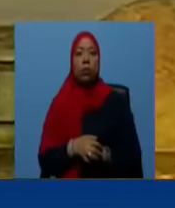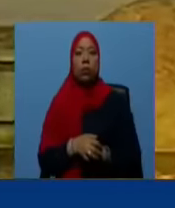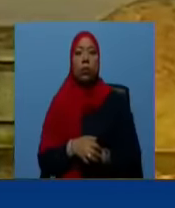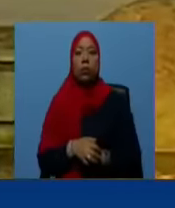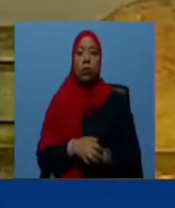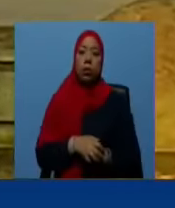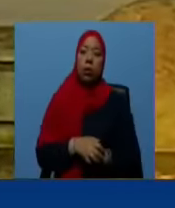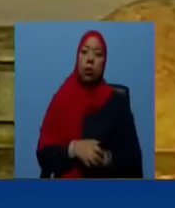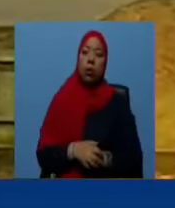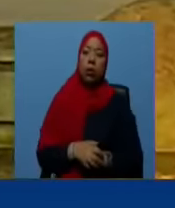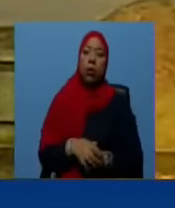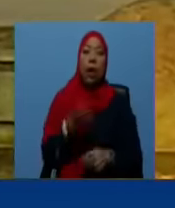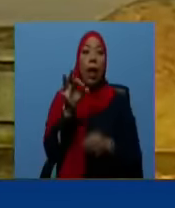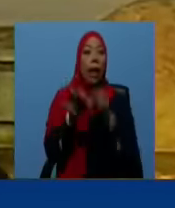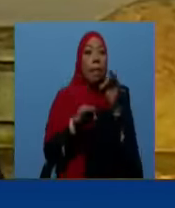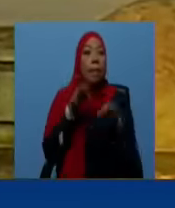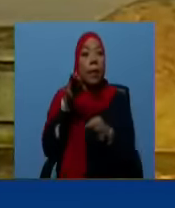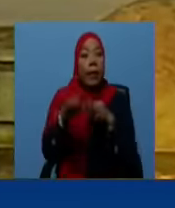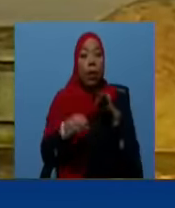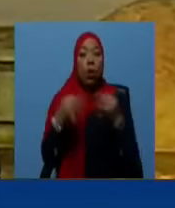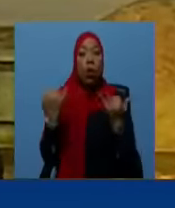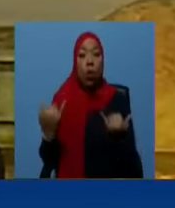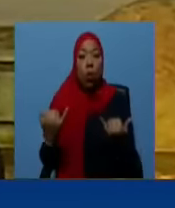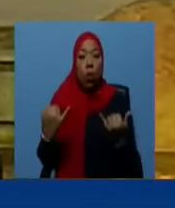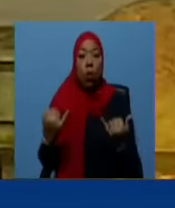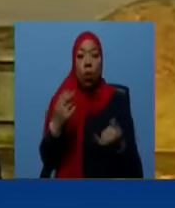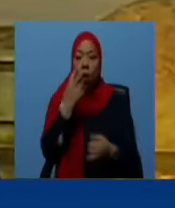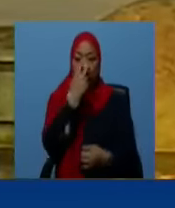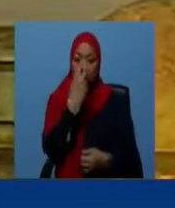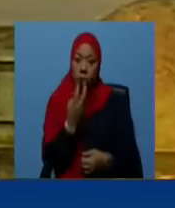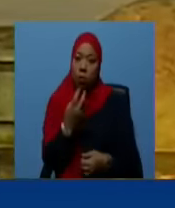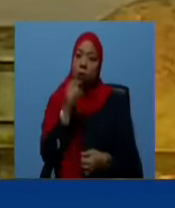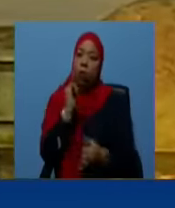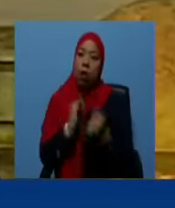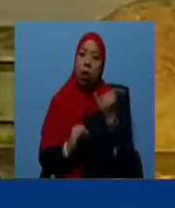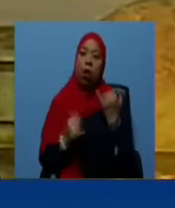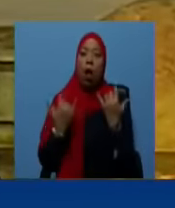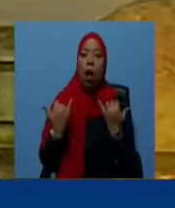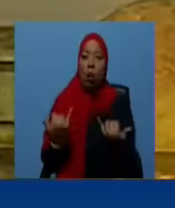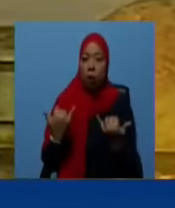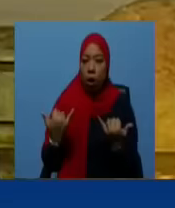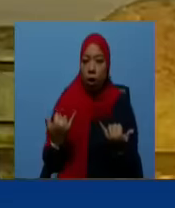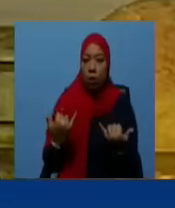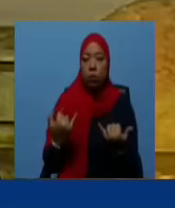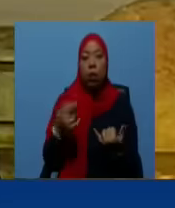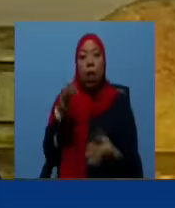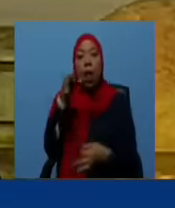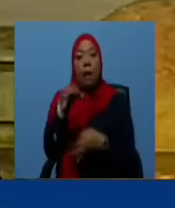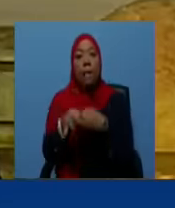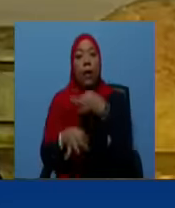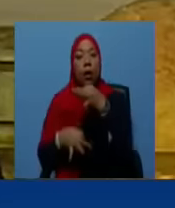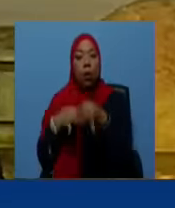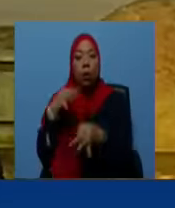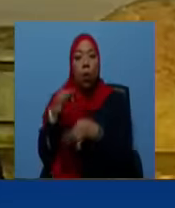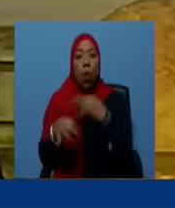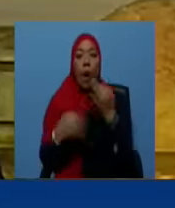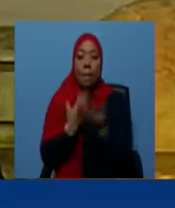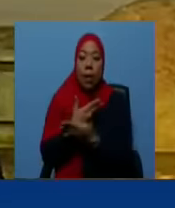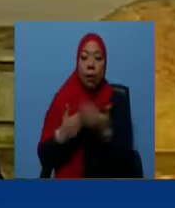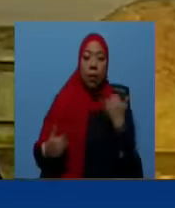Y yo hablo y explico estos fenómenos. Y en las visitas que he hecho últimamente. Y le explico este fenómeno a